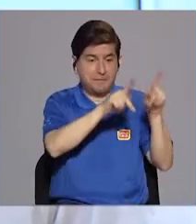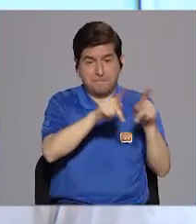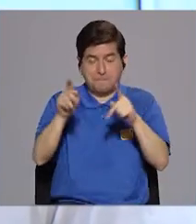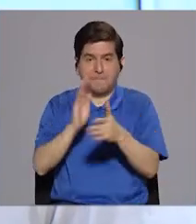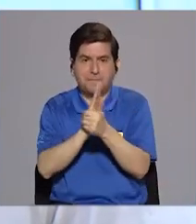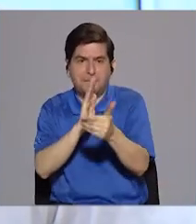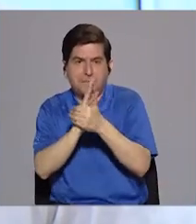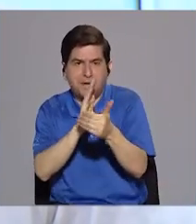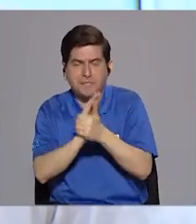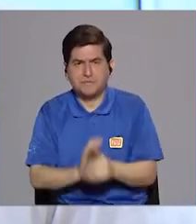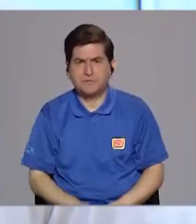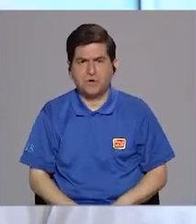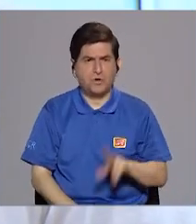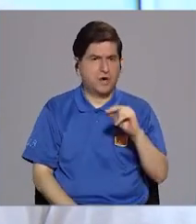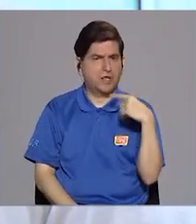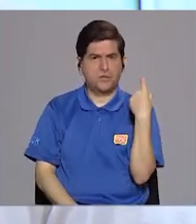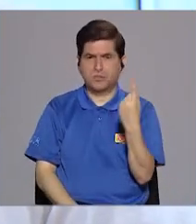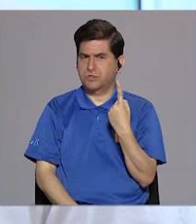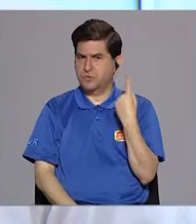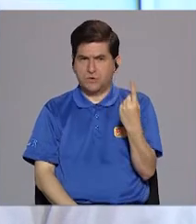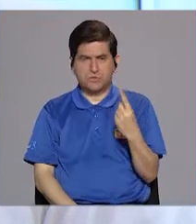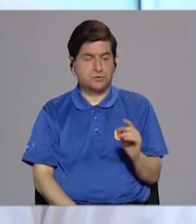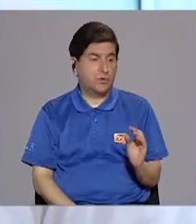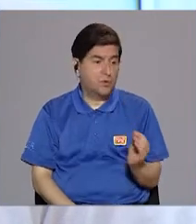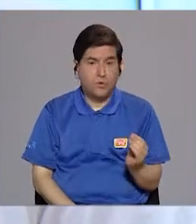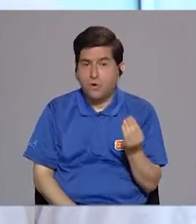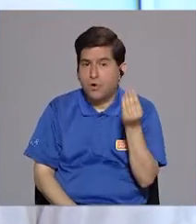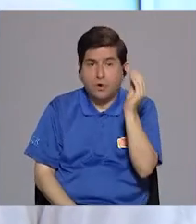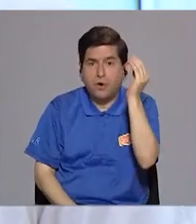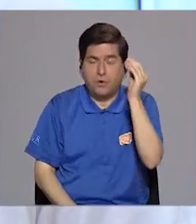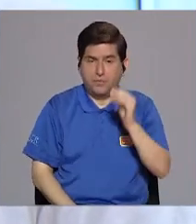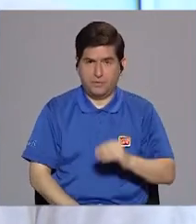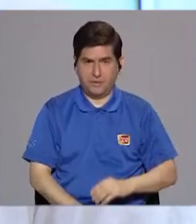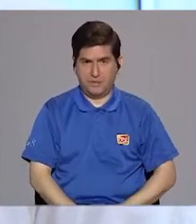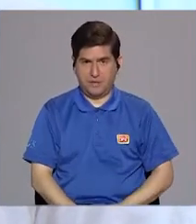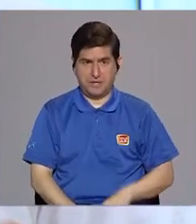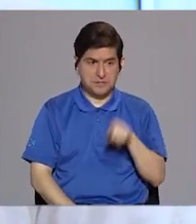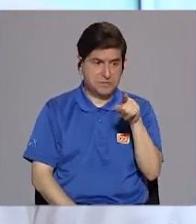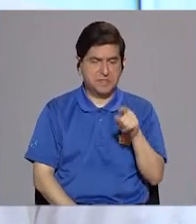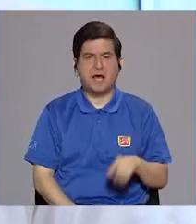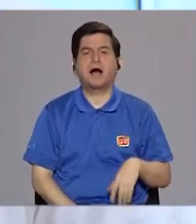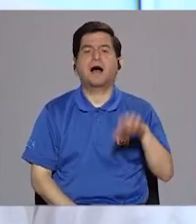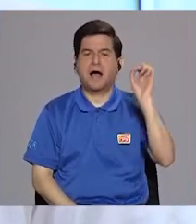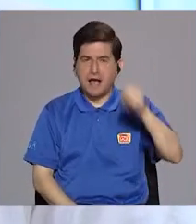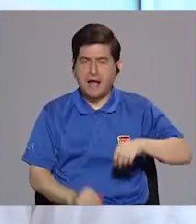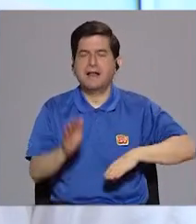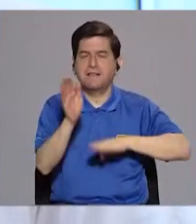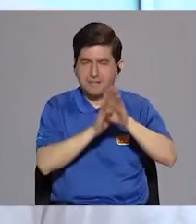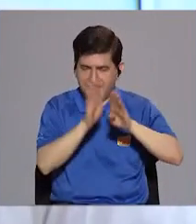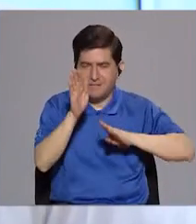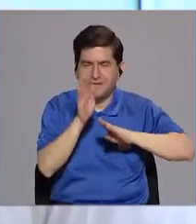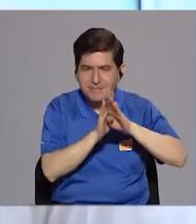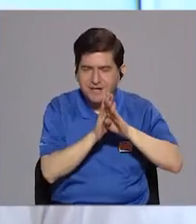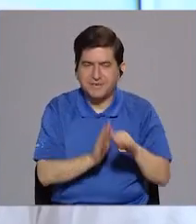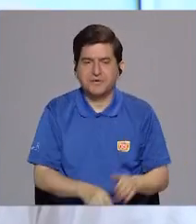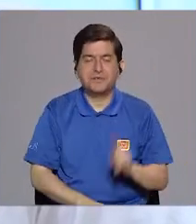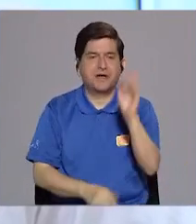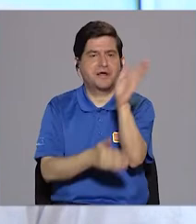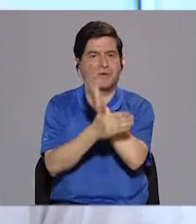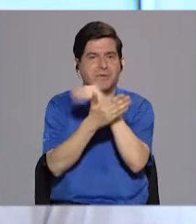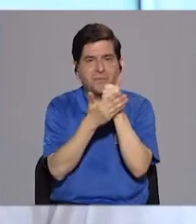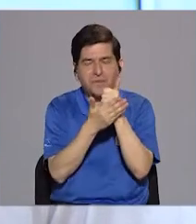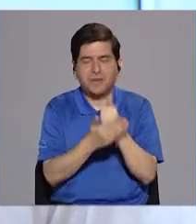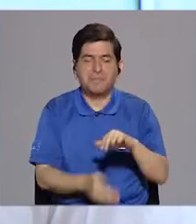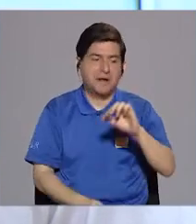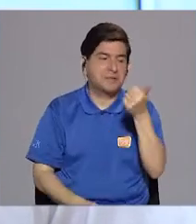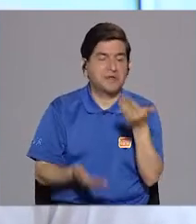talentosa no son nada más que jóvenes que han desarrollado un aspecto más que